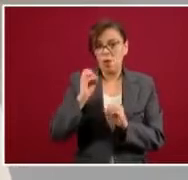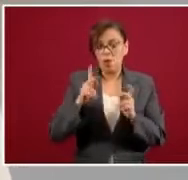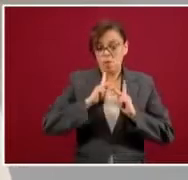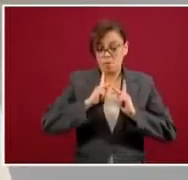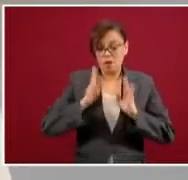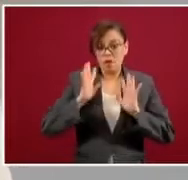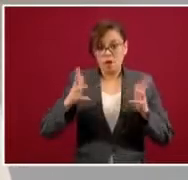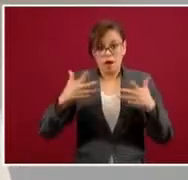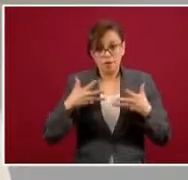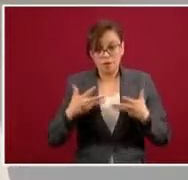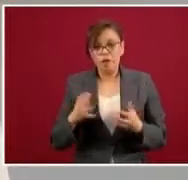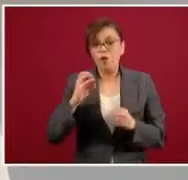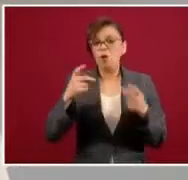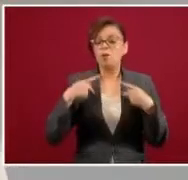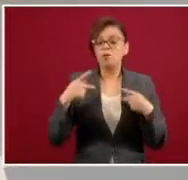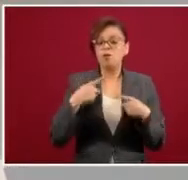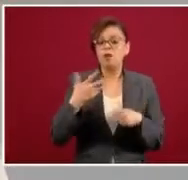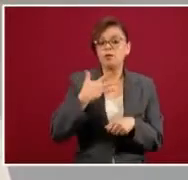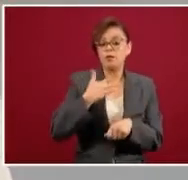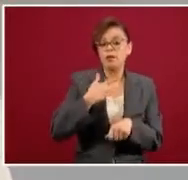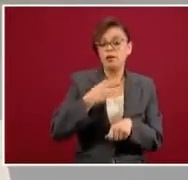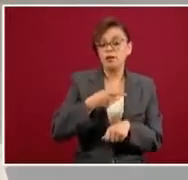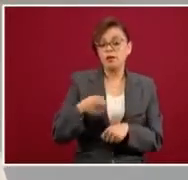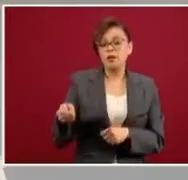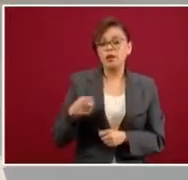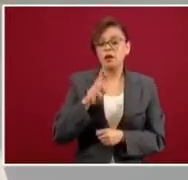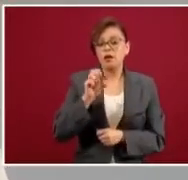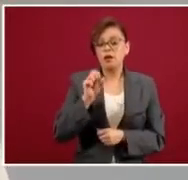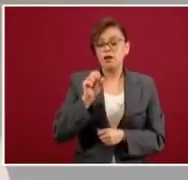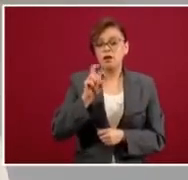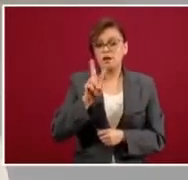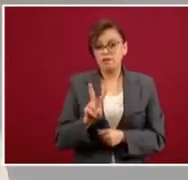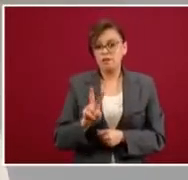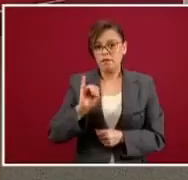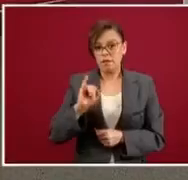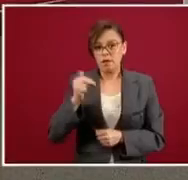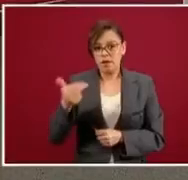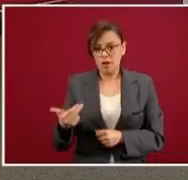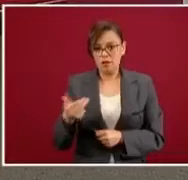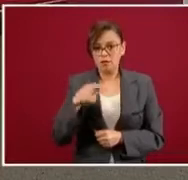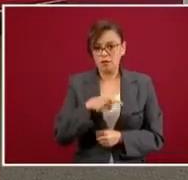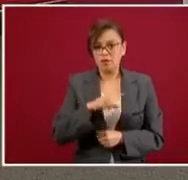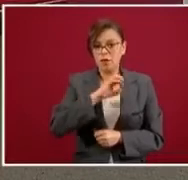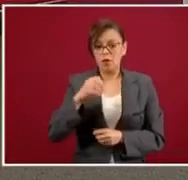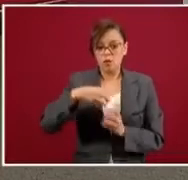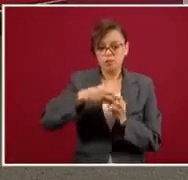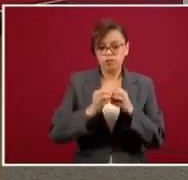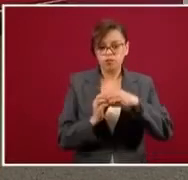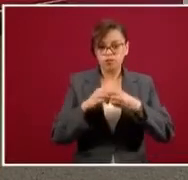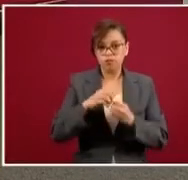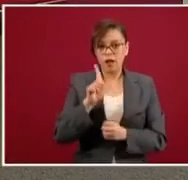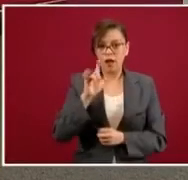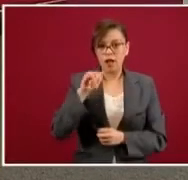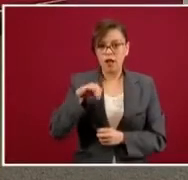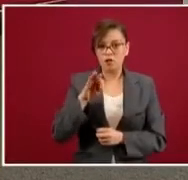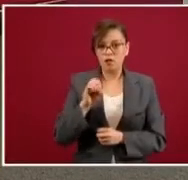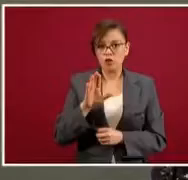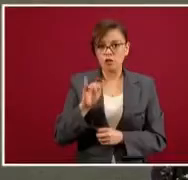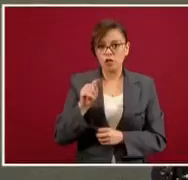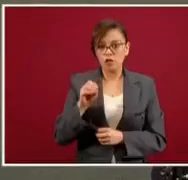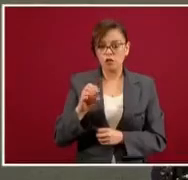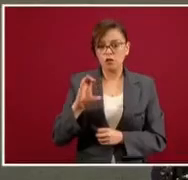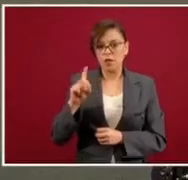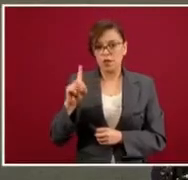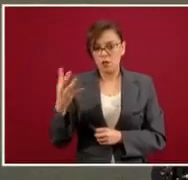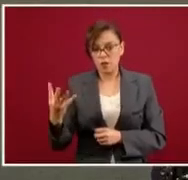VIH y han tenido una reducción de las células de los linfocitos CD4 en